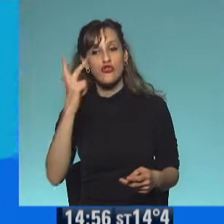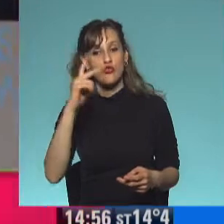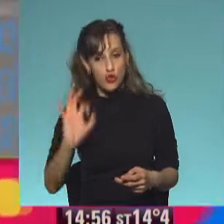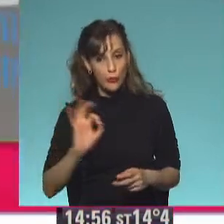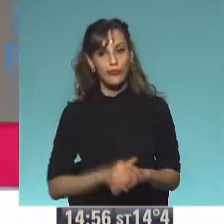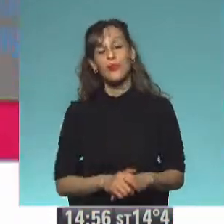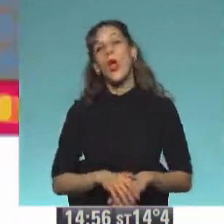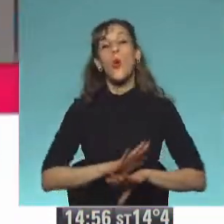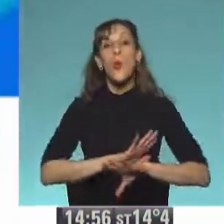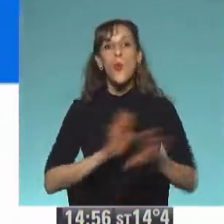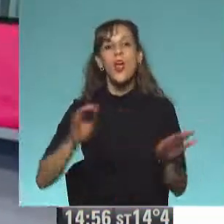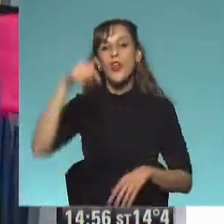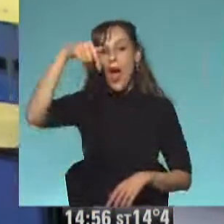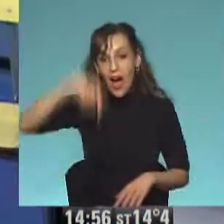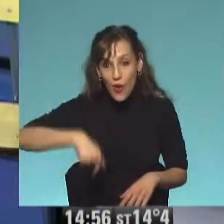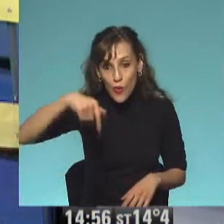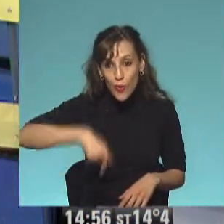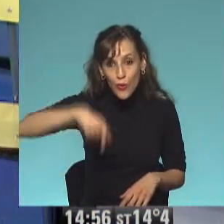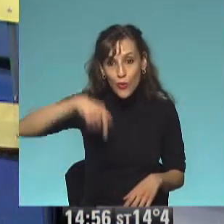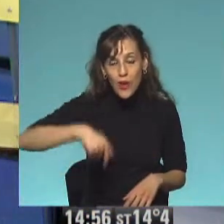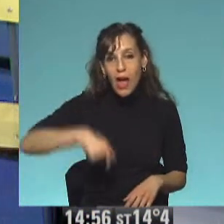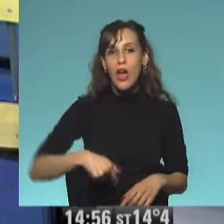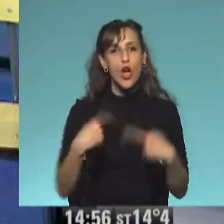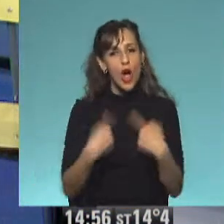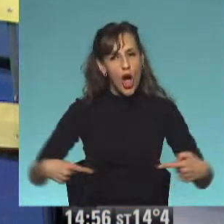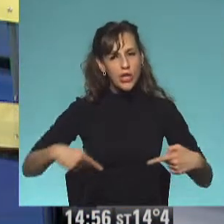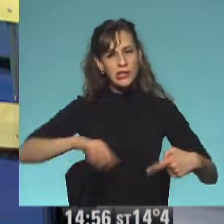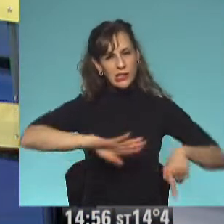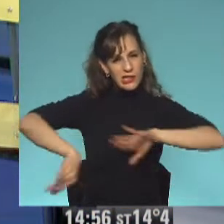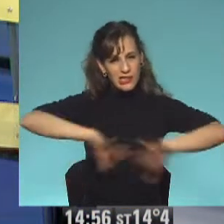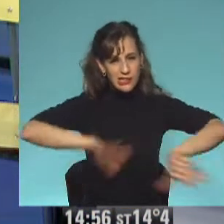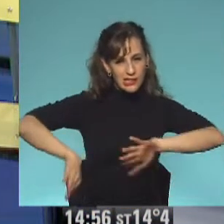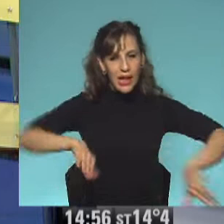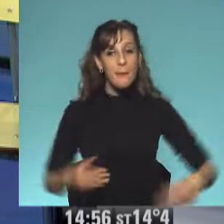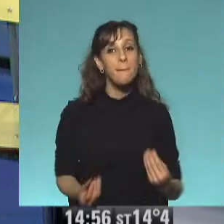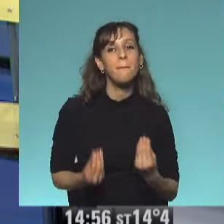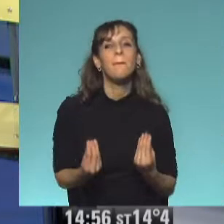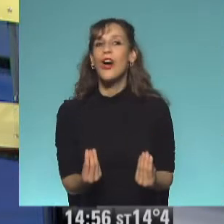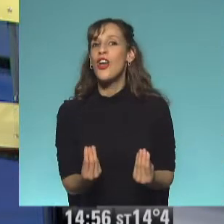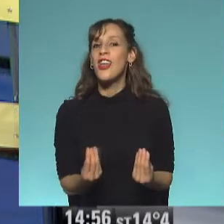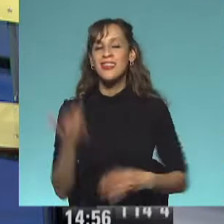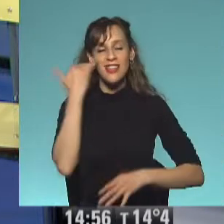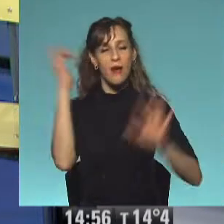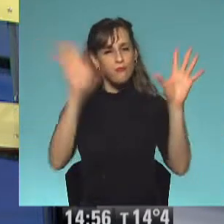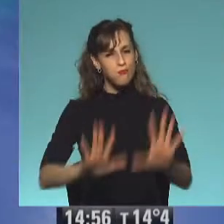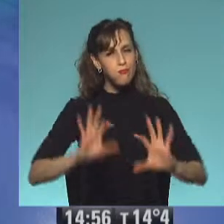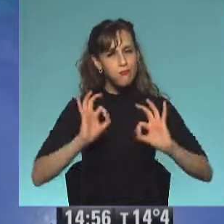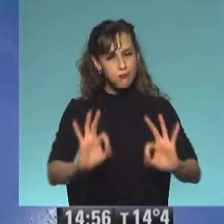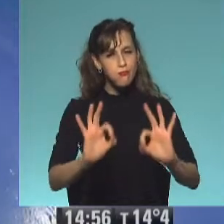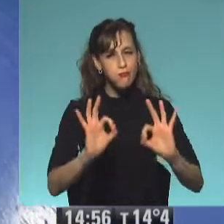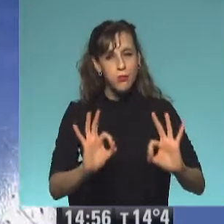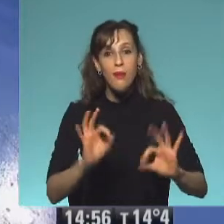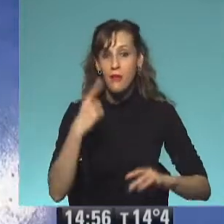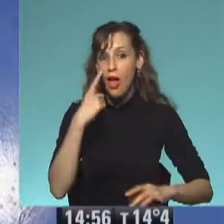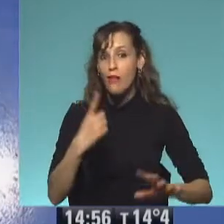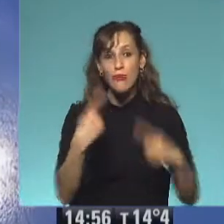llega el momento donde hacemos espacio y nosotros ya hicimos espacio acá tenemos un montón de